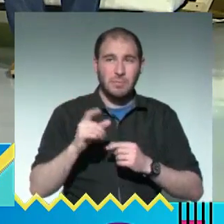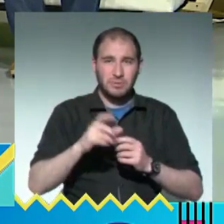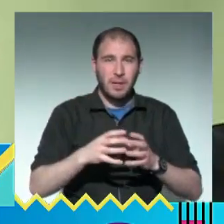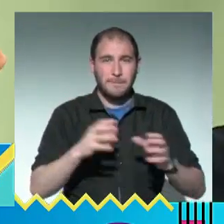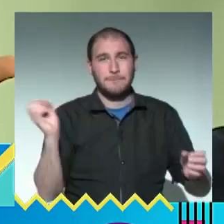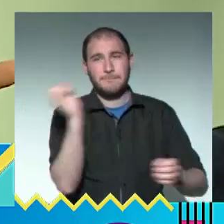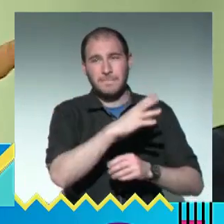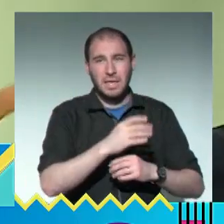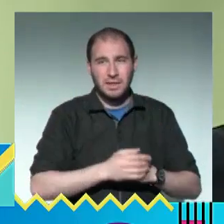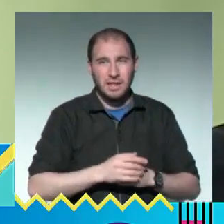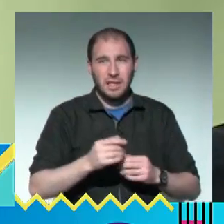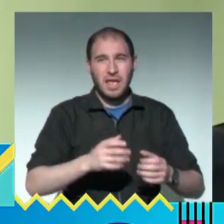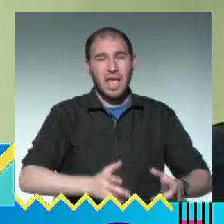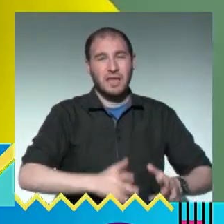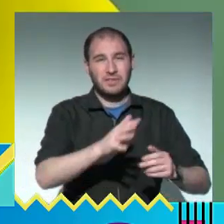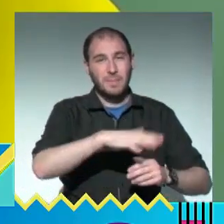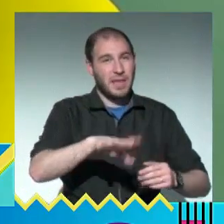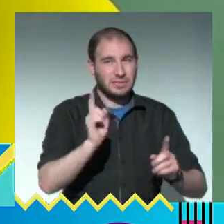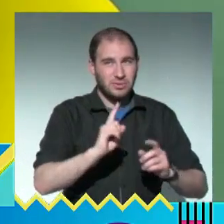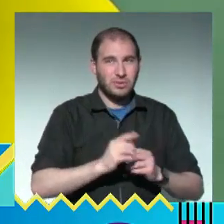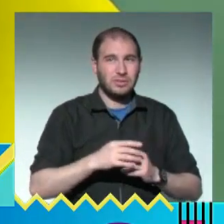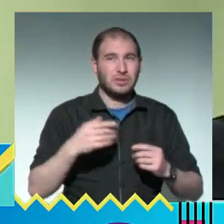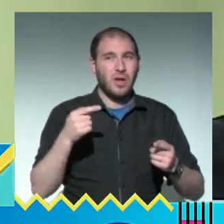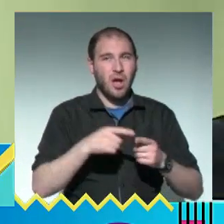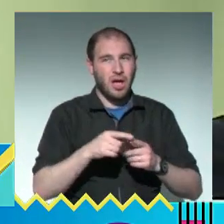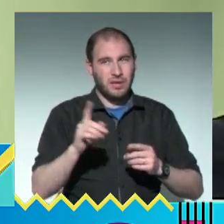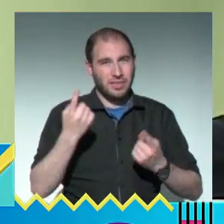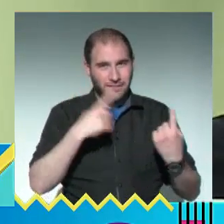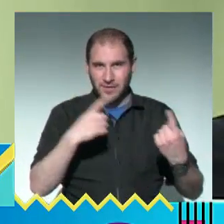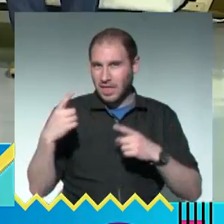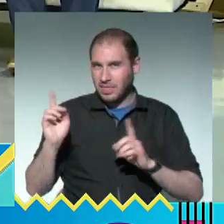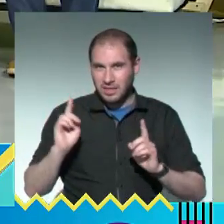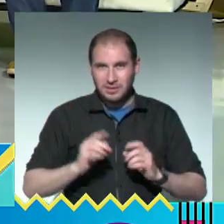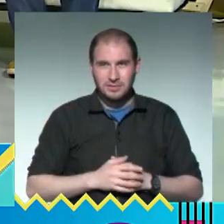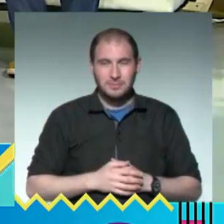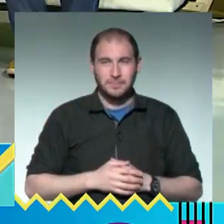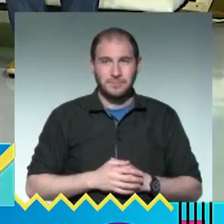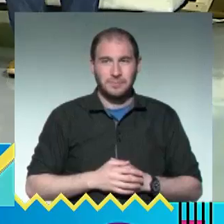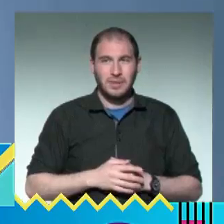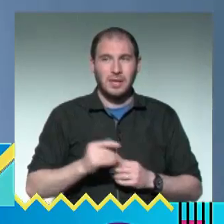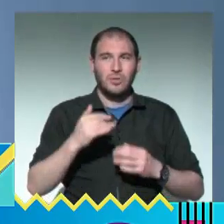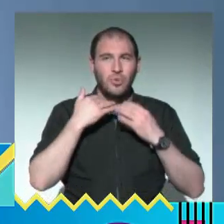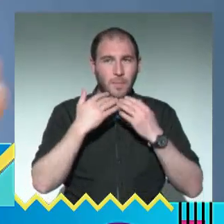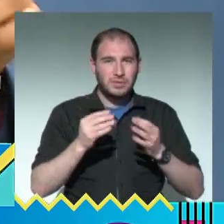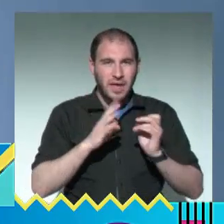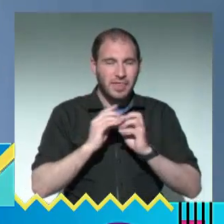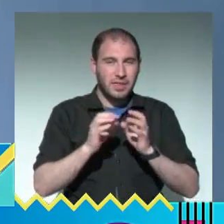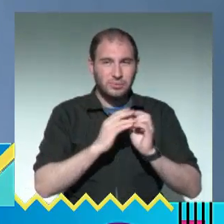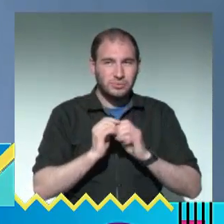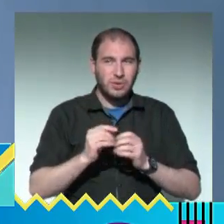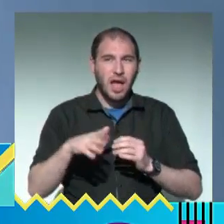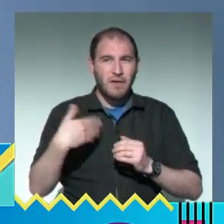piedras y a romper la infraestructura de las plazas. Esa gente va a buscar comida. Son cosas distintas. Creo también que más allá de la discusión de